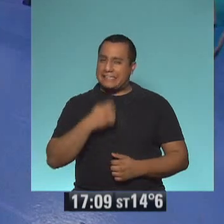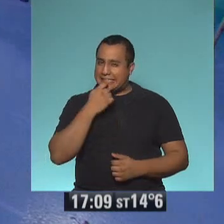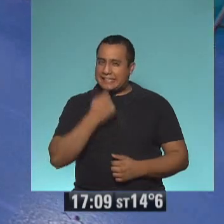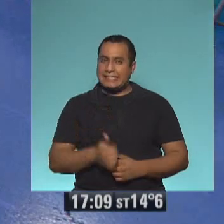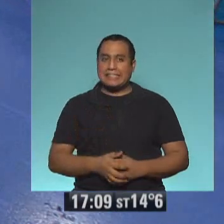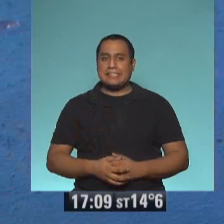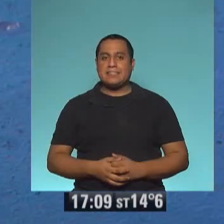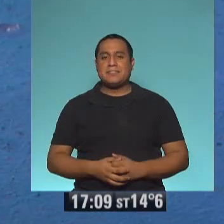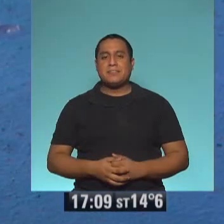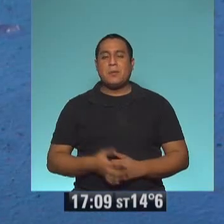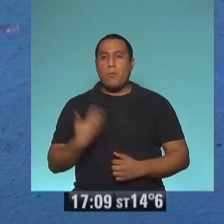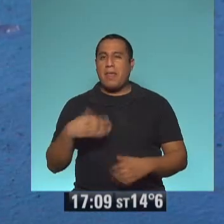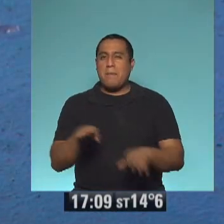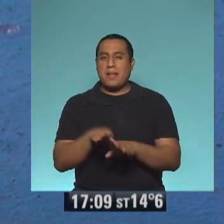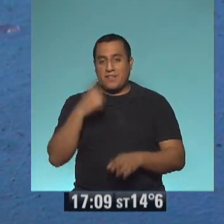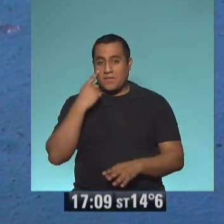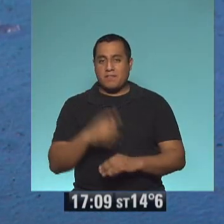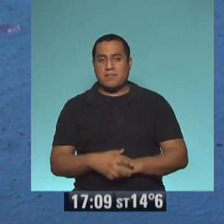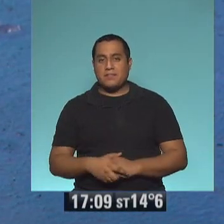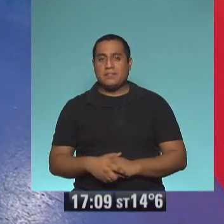ahí está empatar todavía